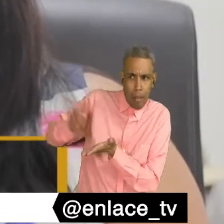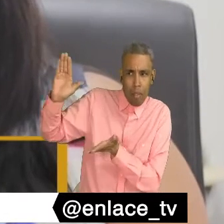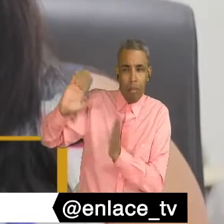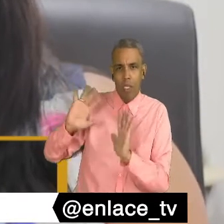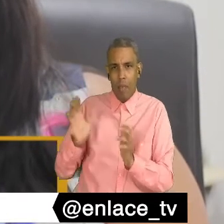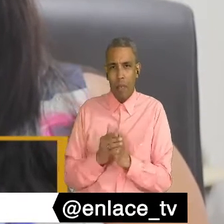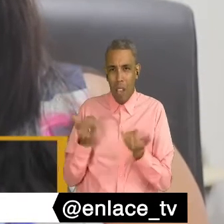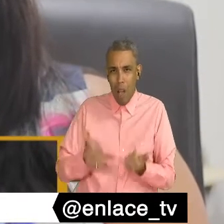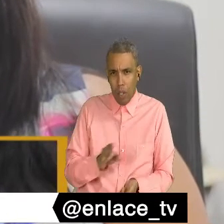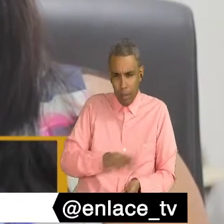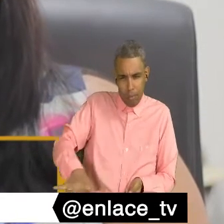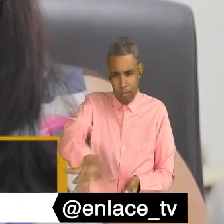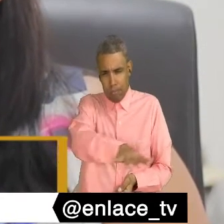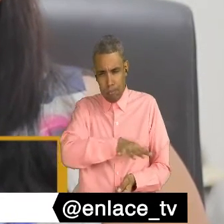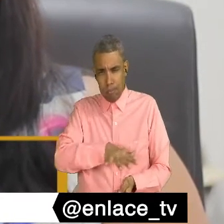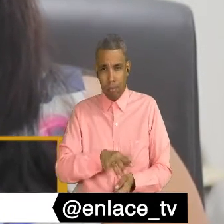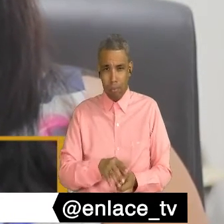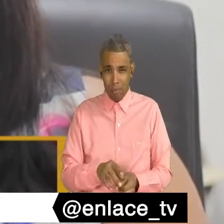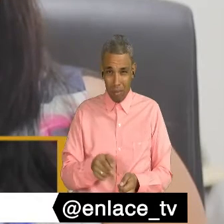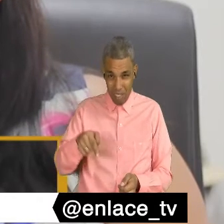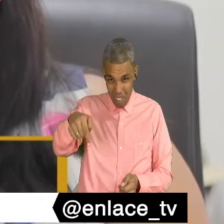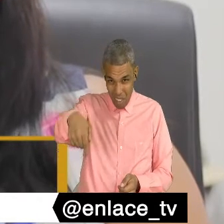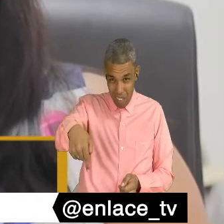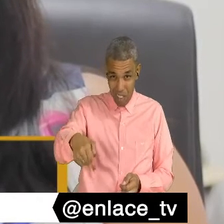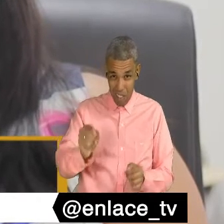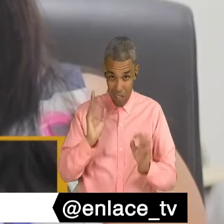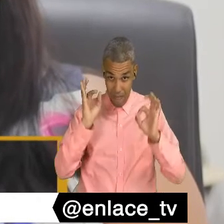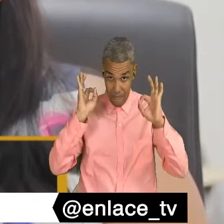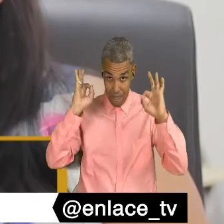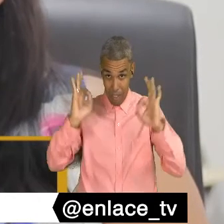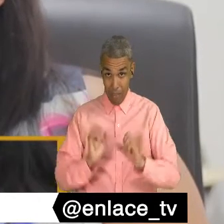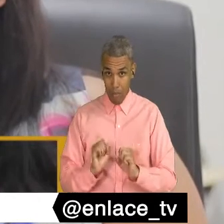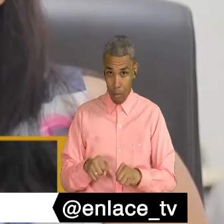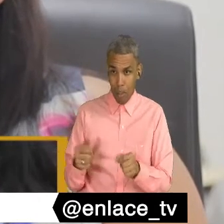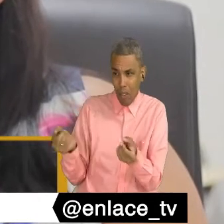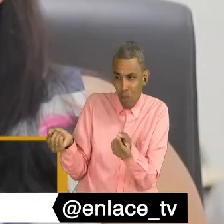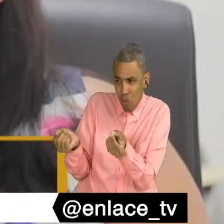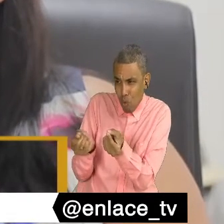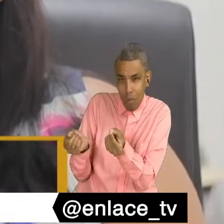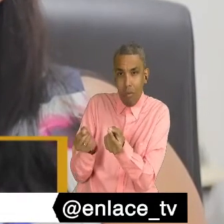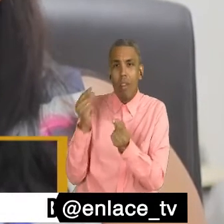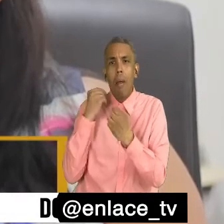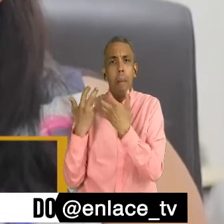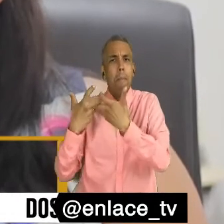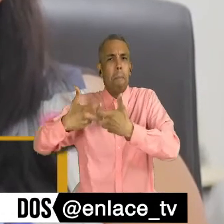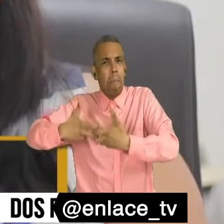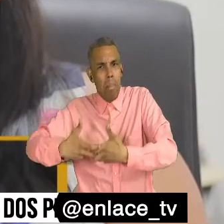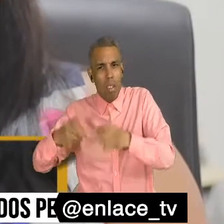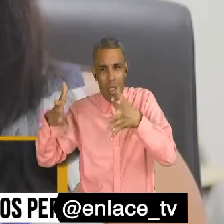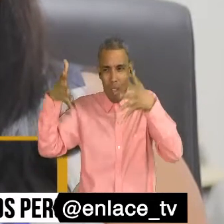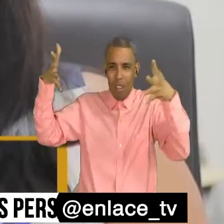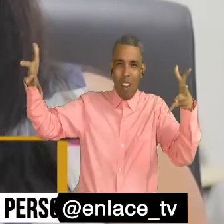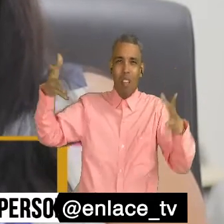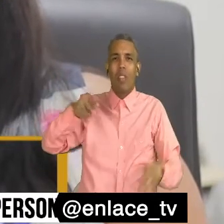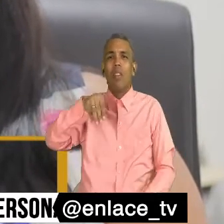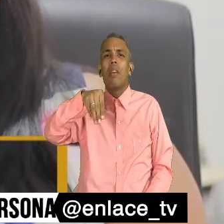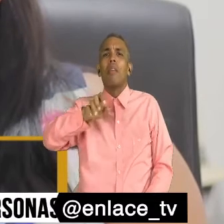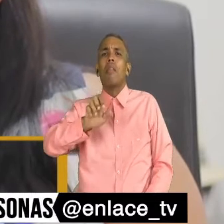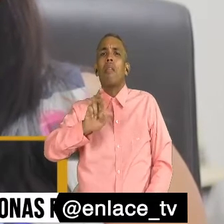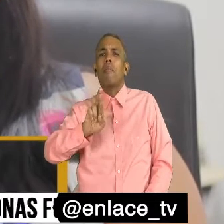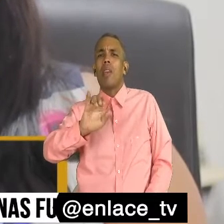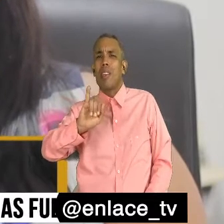va a confirmar que pues realmente no es un predio en el cual se pueda hacer ningún tipo de vivienda, y